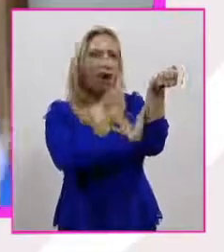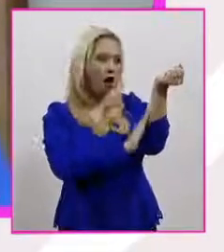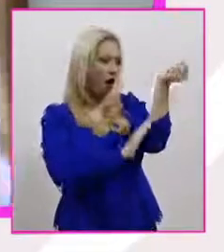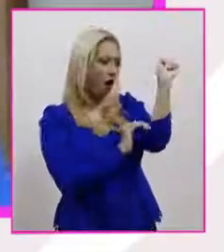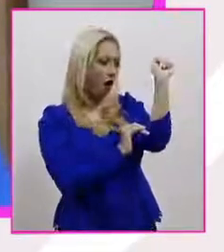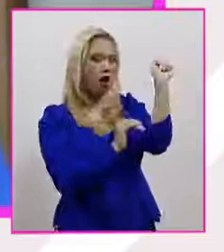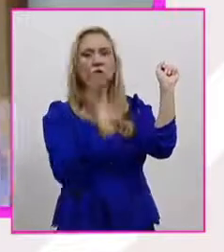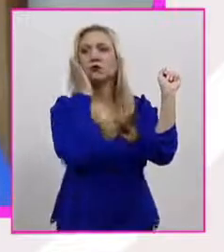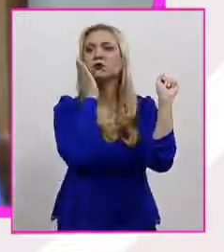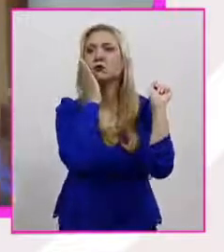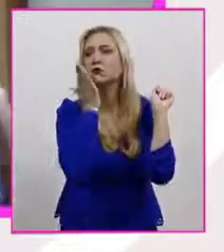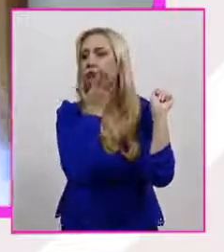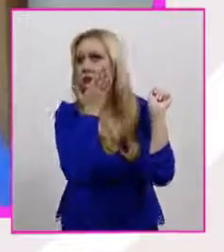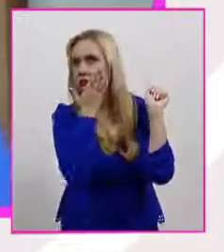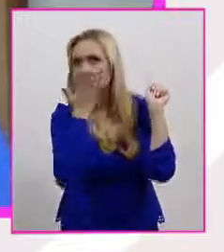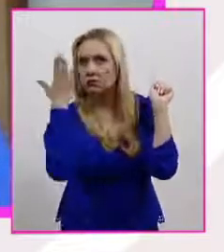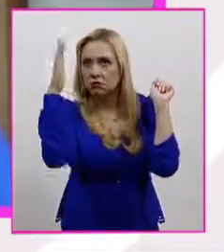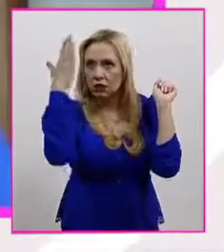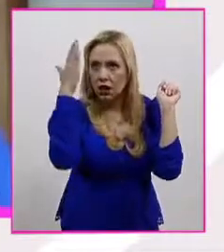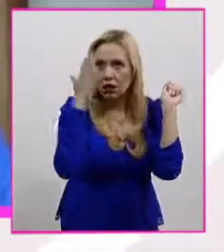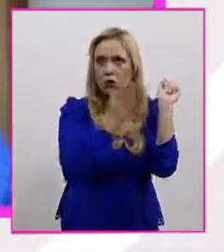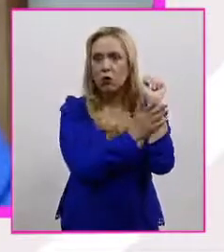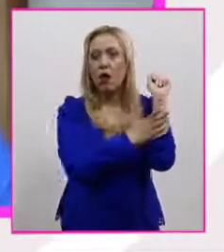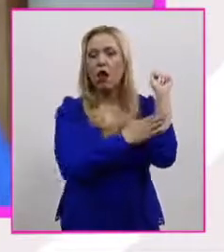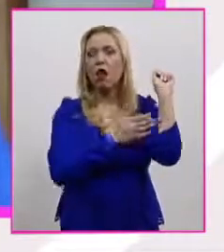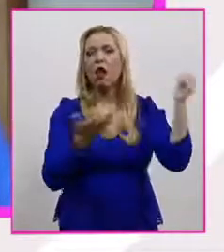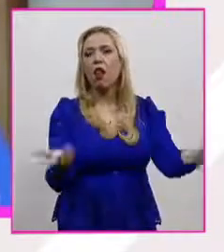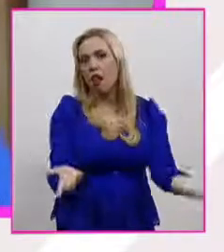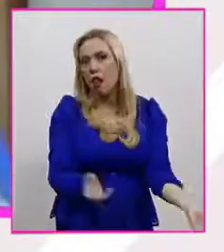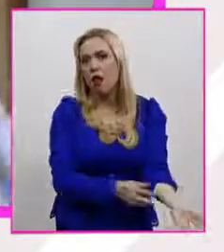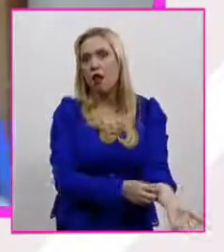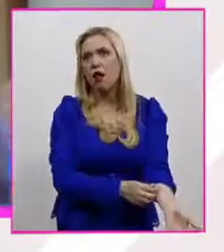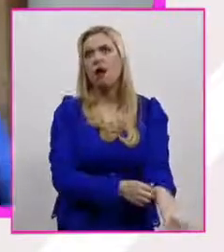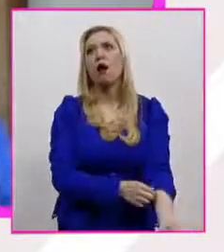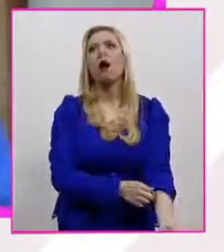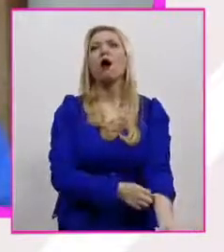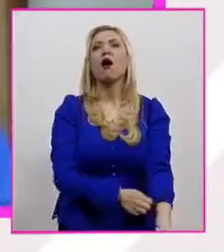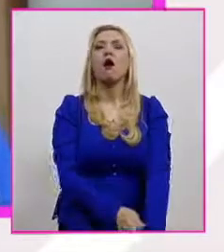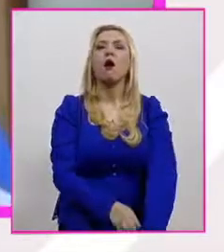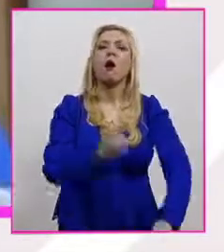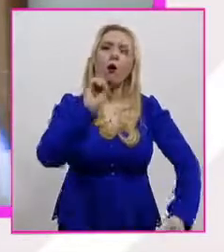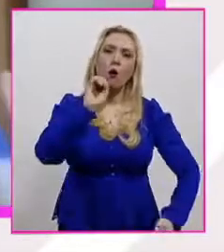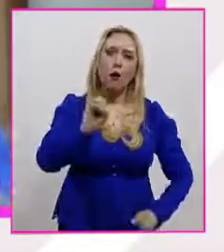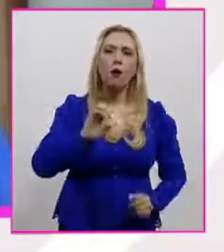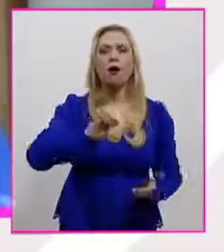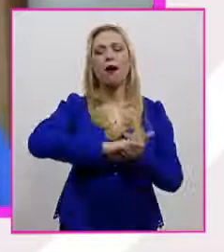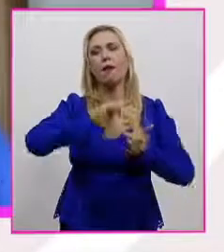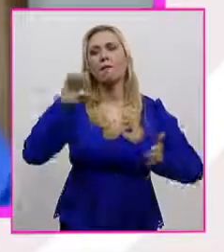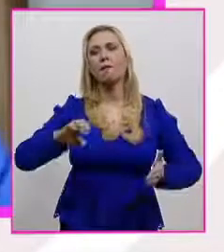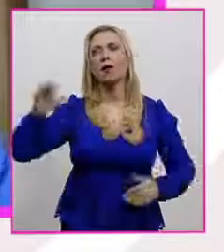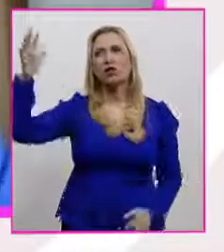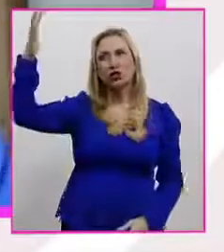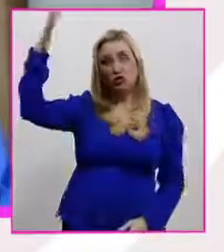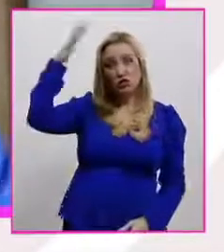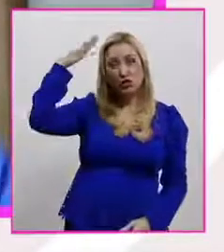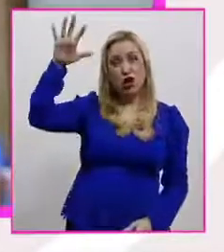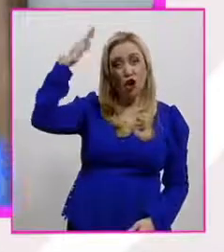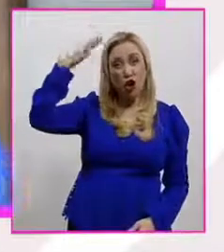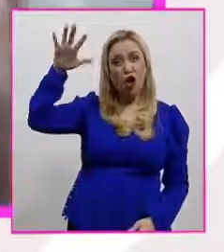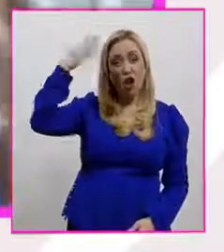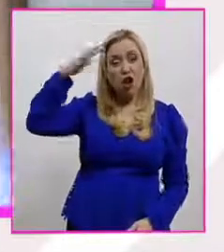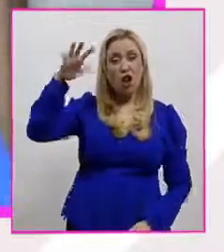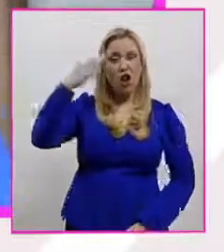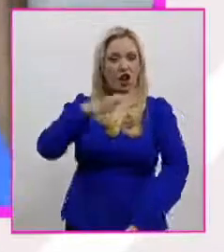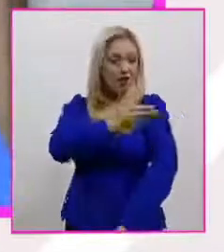en algún punto de la vida en el espejo, y otro que no esté influida por factores ambientales como es la exposición al sol, que es la parte interna del